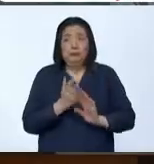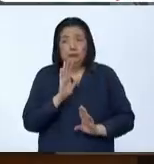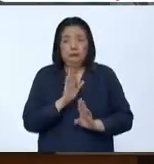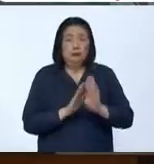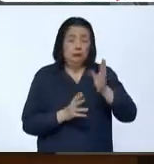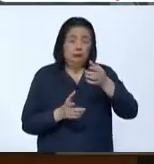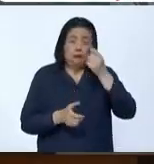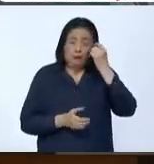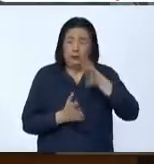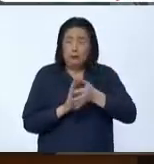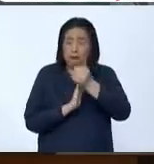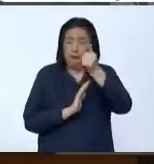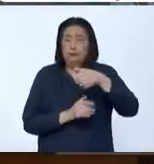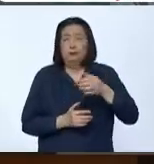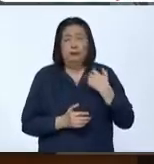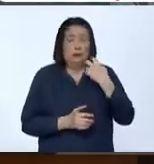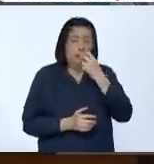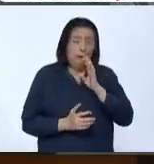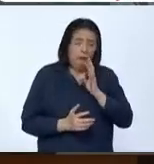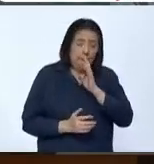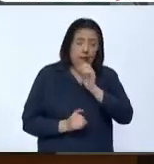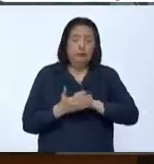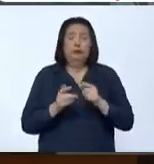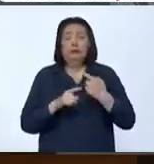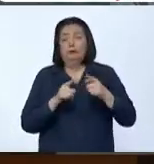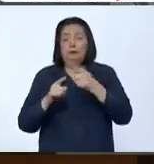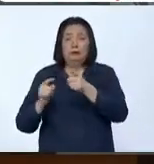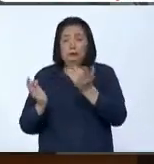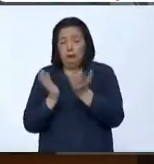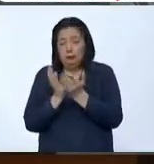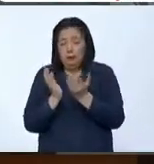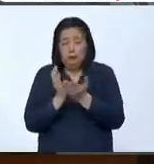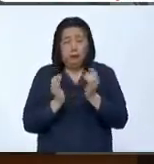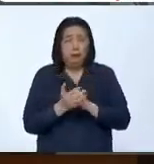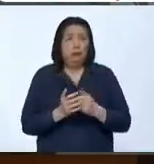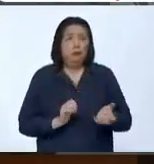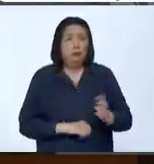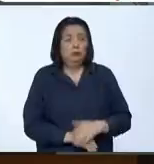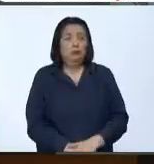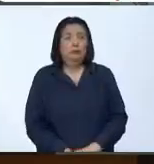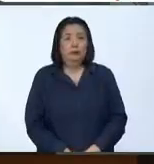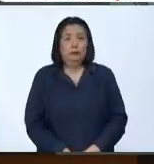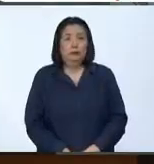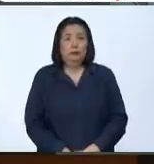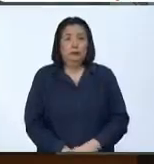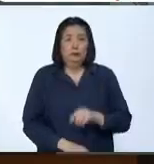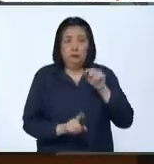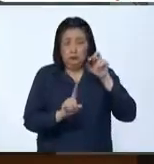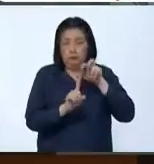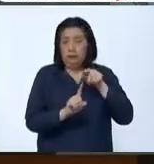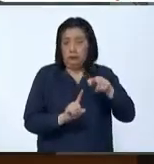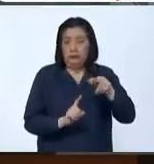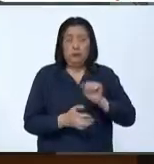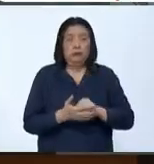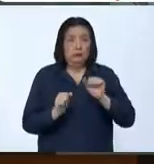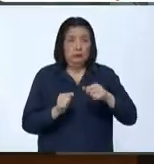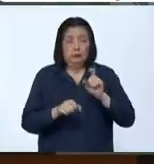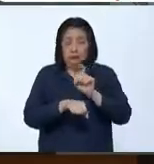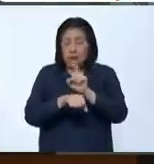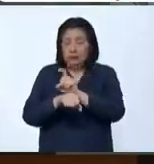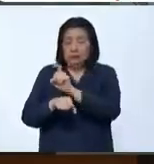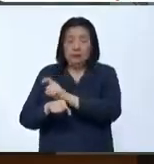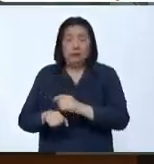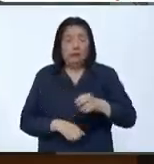desarrollo de la competencia de oralidad en las instituciones educativas focalizadas en este marco se